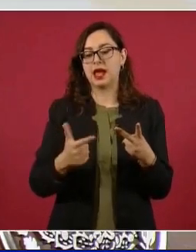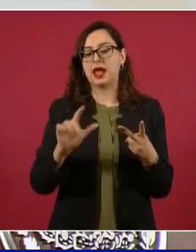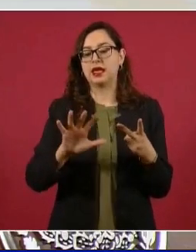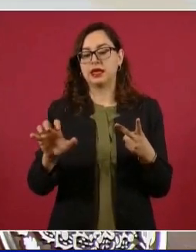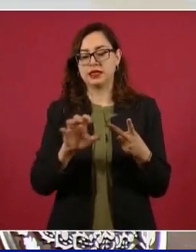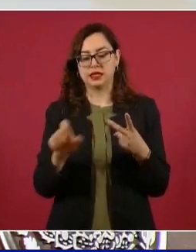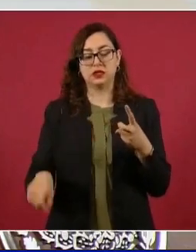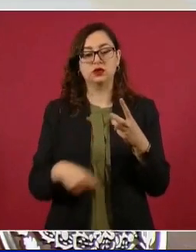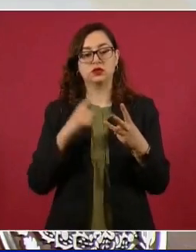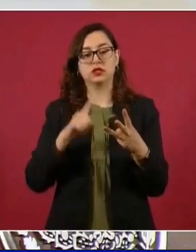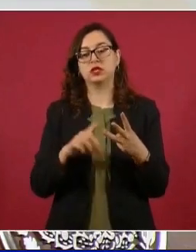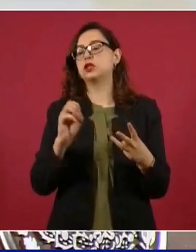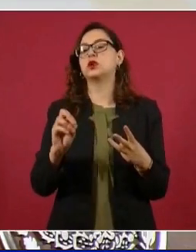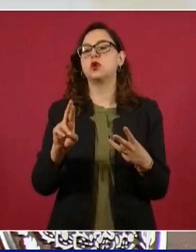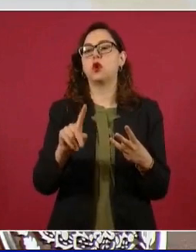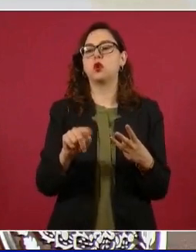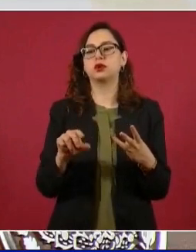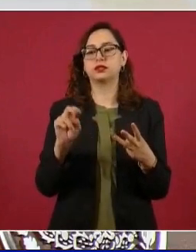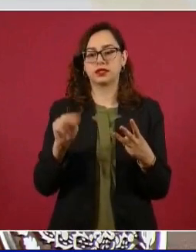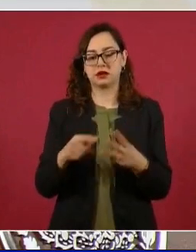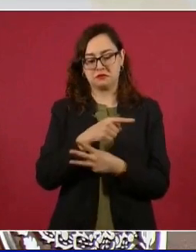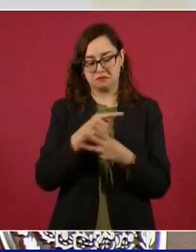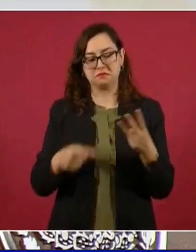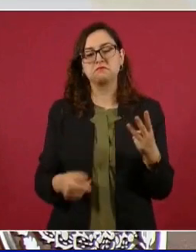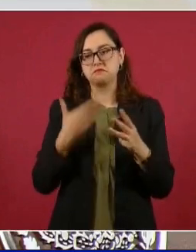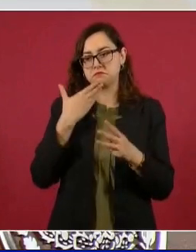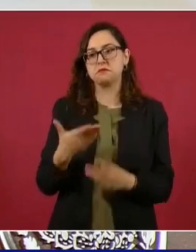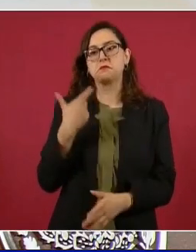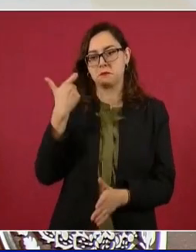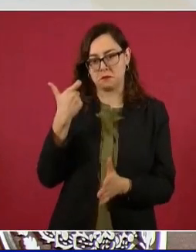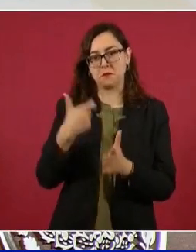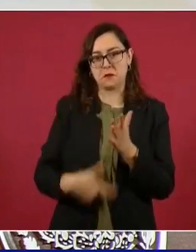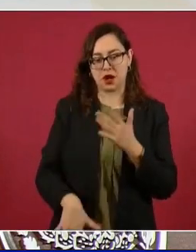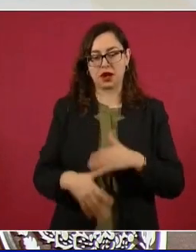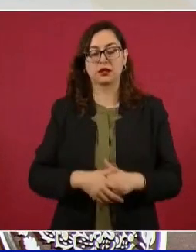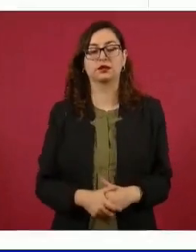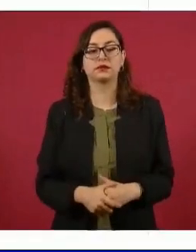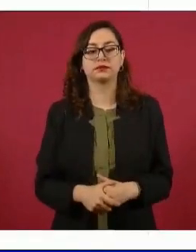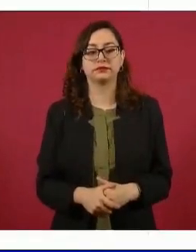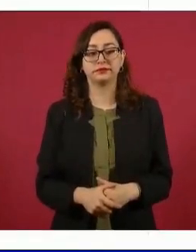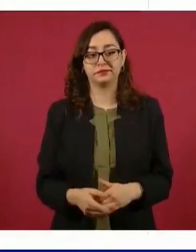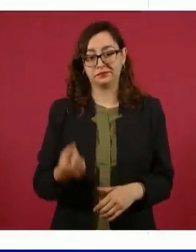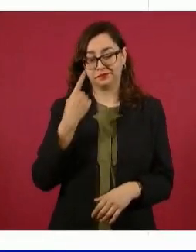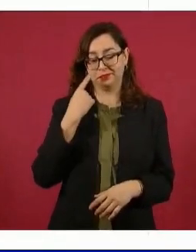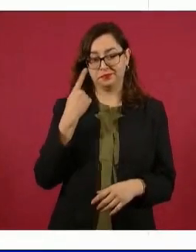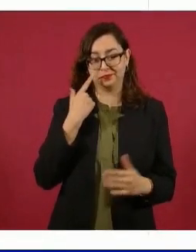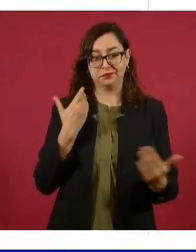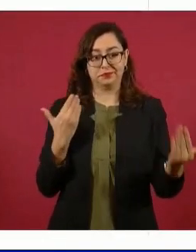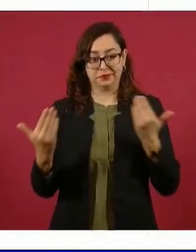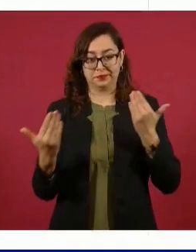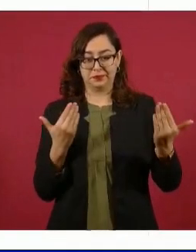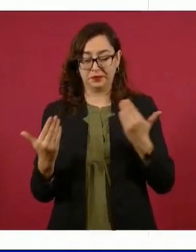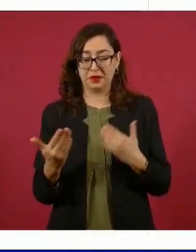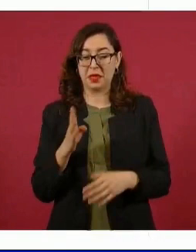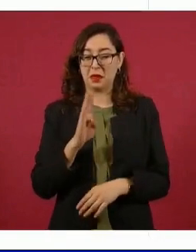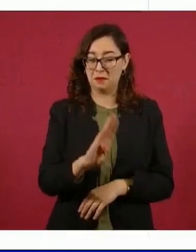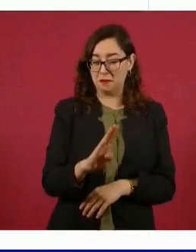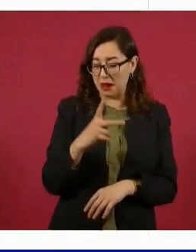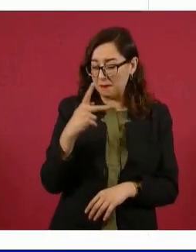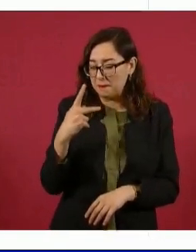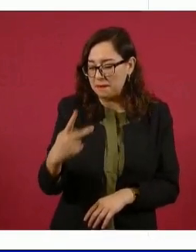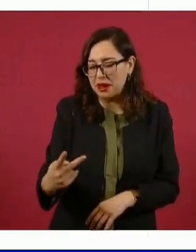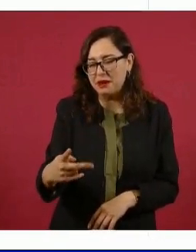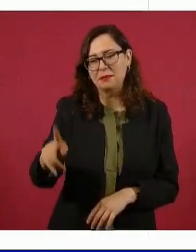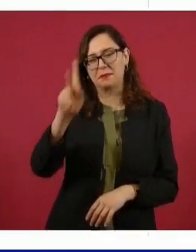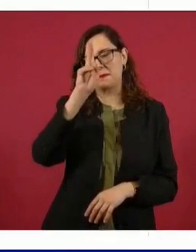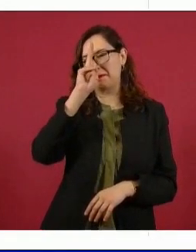regiones tomando en cuenta el margen. BP fue la más carera con el margen más alto